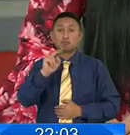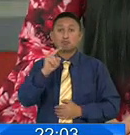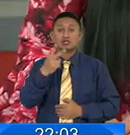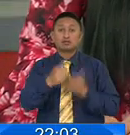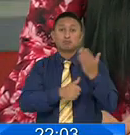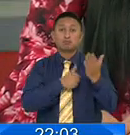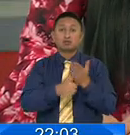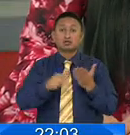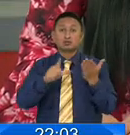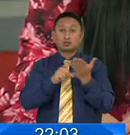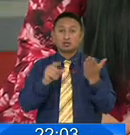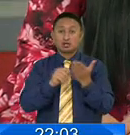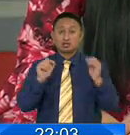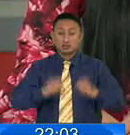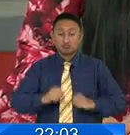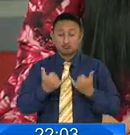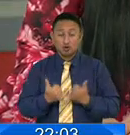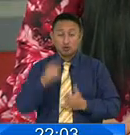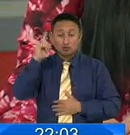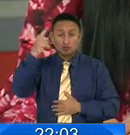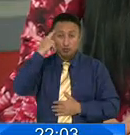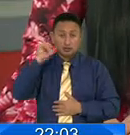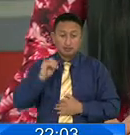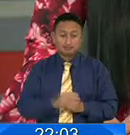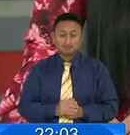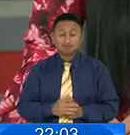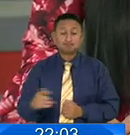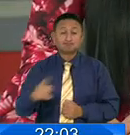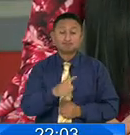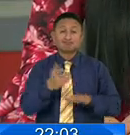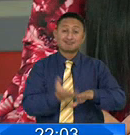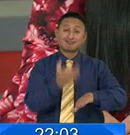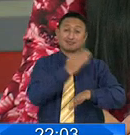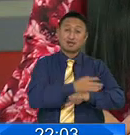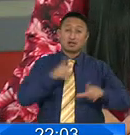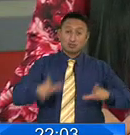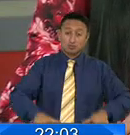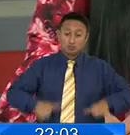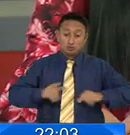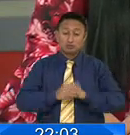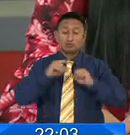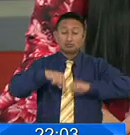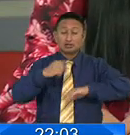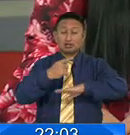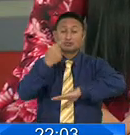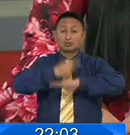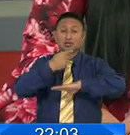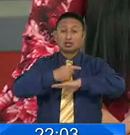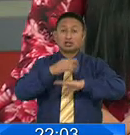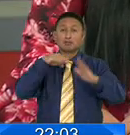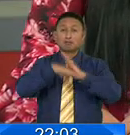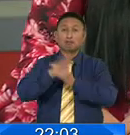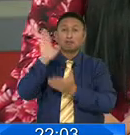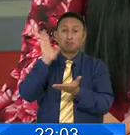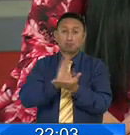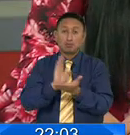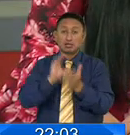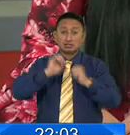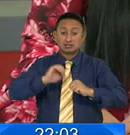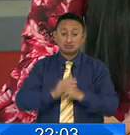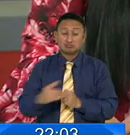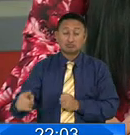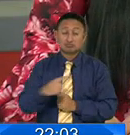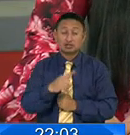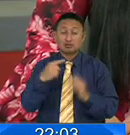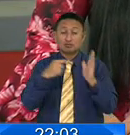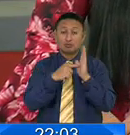de Finanzas en el actual mandato. En el gobierno de Moreno, Burneo fue gerente del BIES y fue destituido por incrementar las